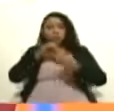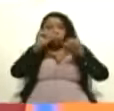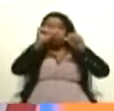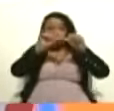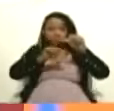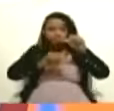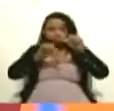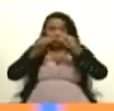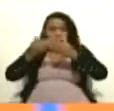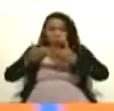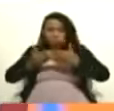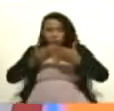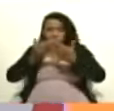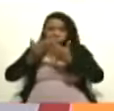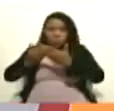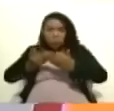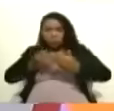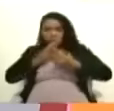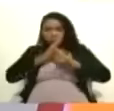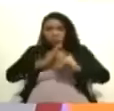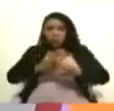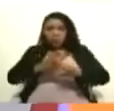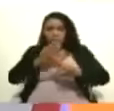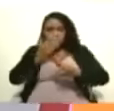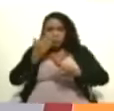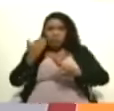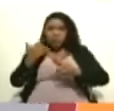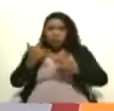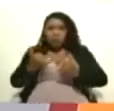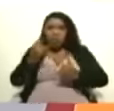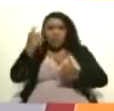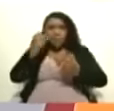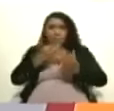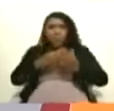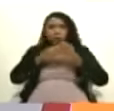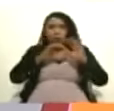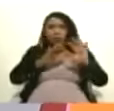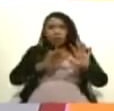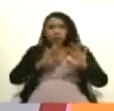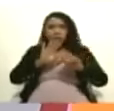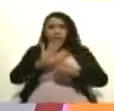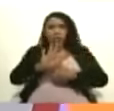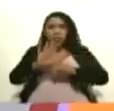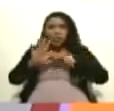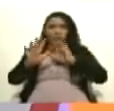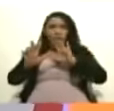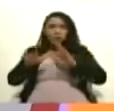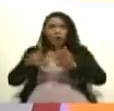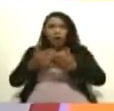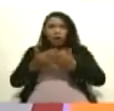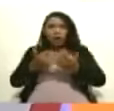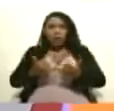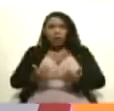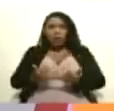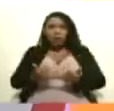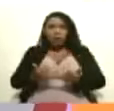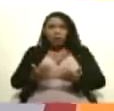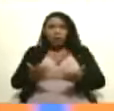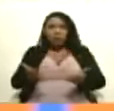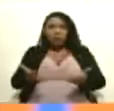resultados electorales de la historia reciente desde 1958 hasta la fecha